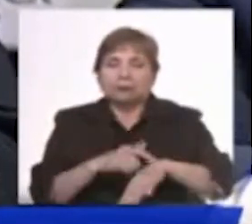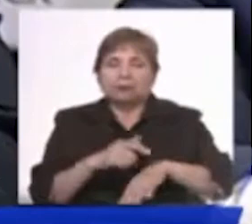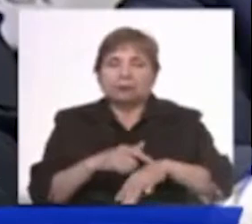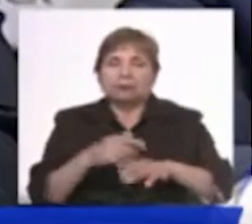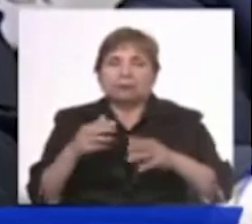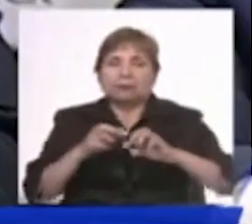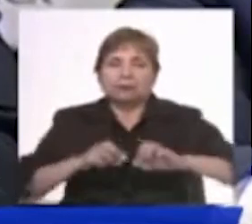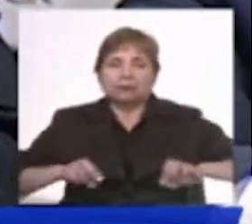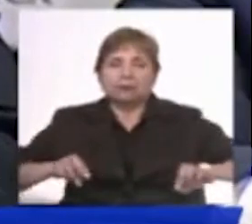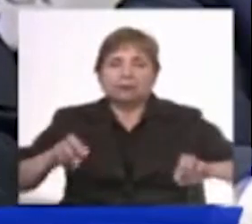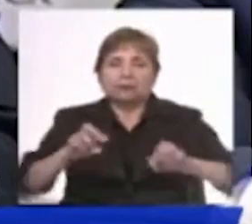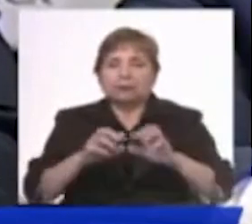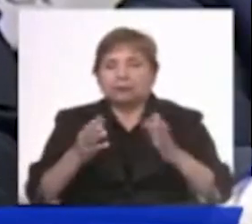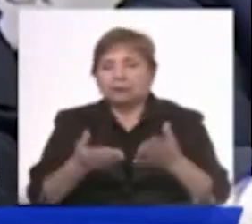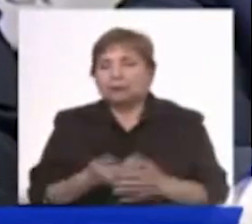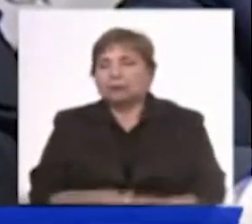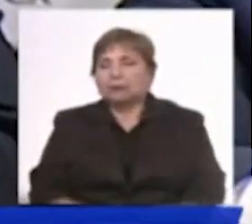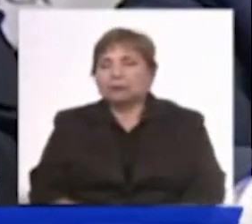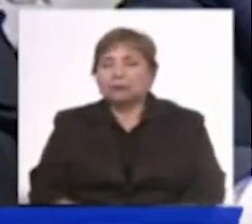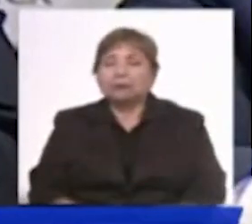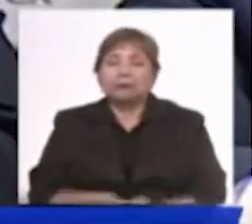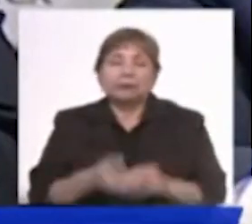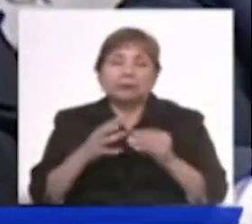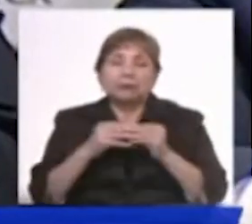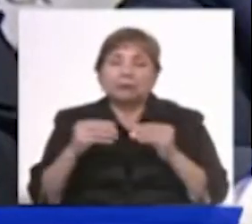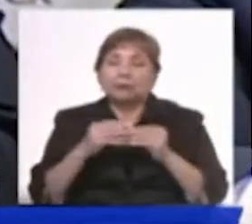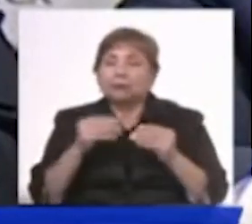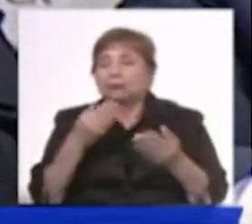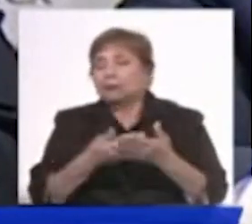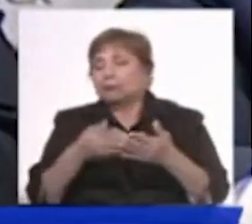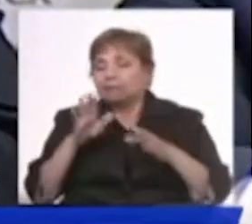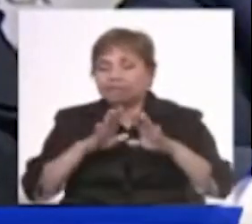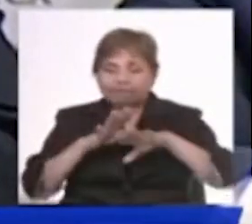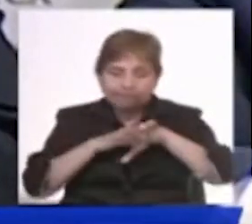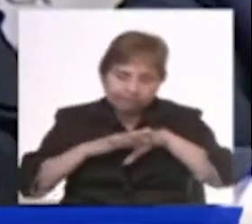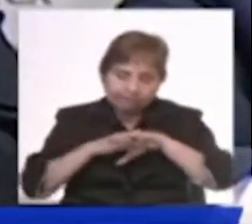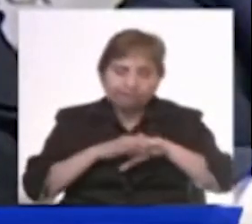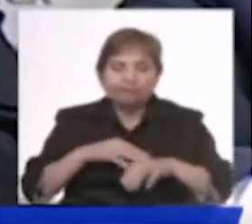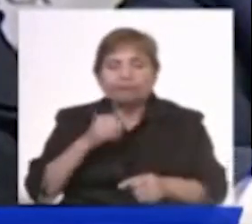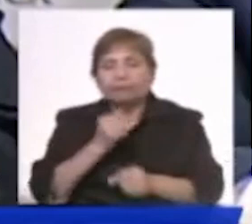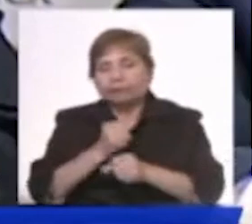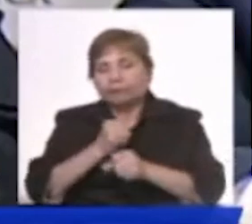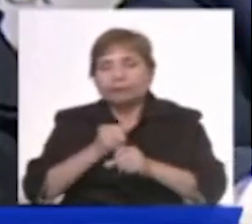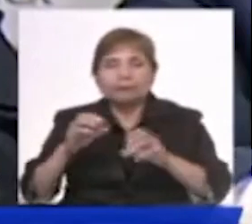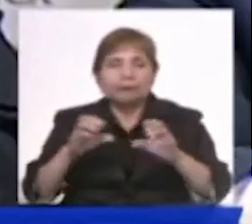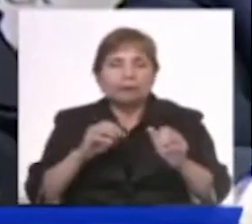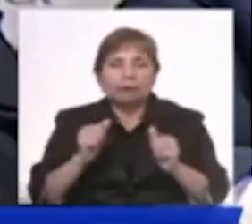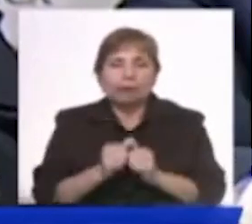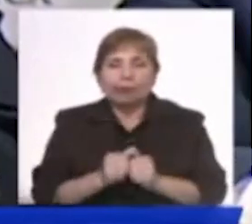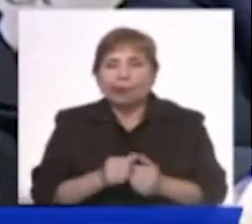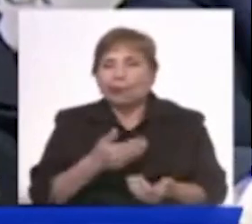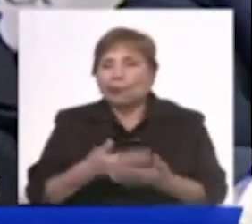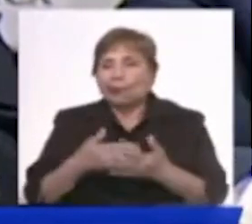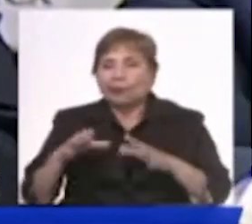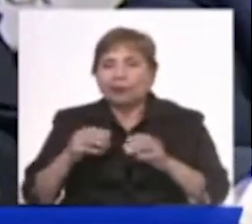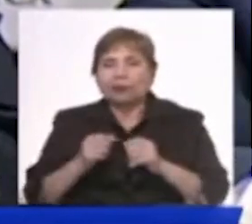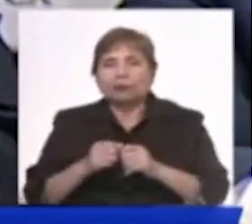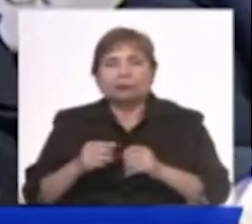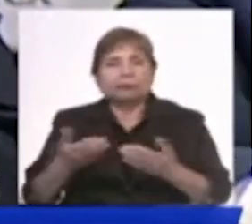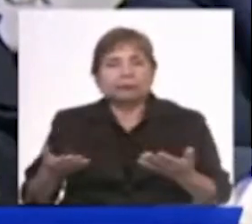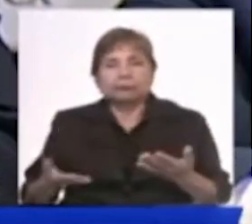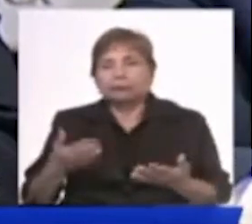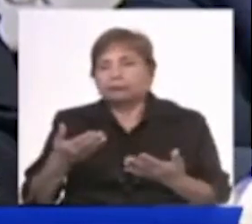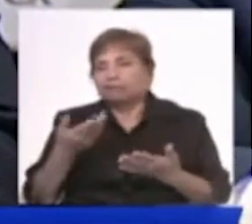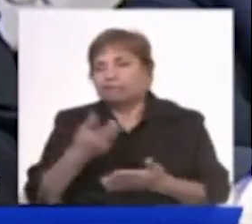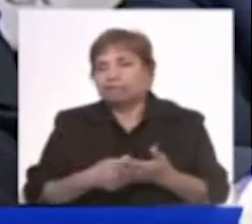sesiones parlamentarias. Producto del análisis y el trabajo que se viene realizando, se han sacado algunas medidas, como